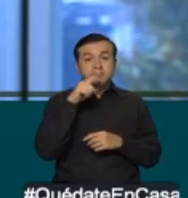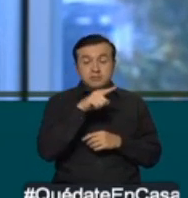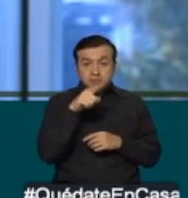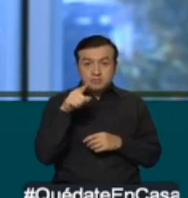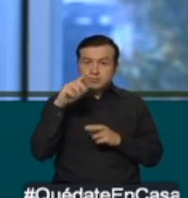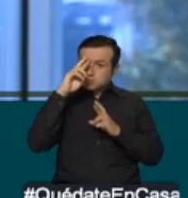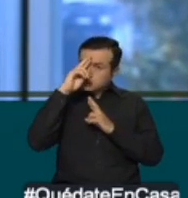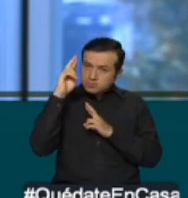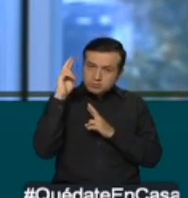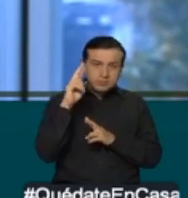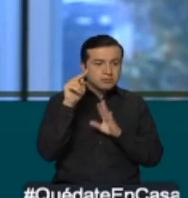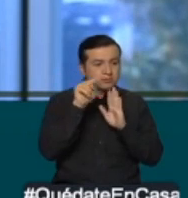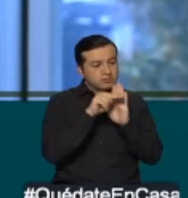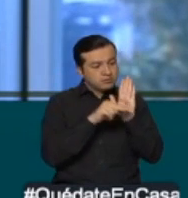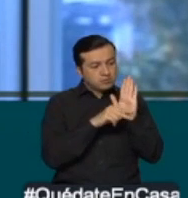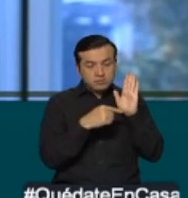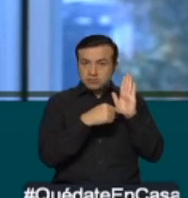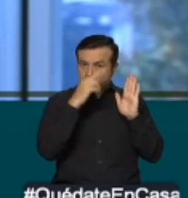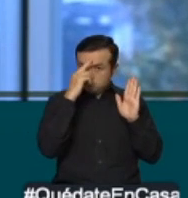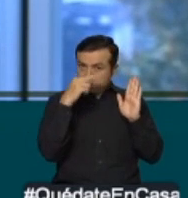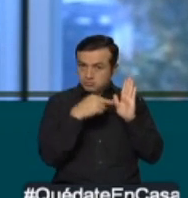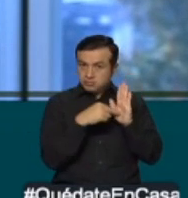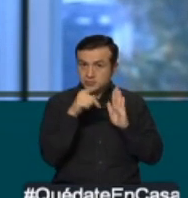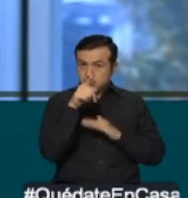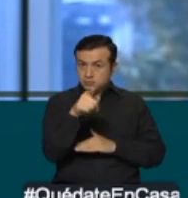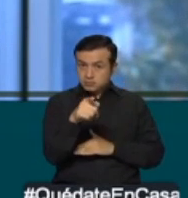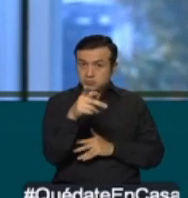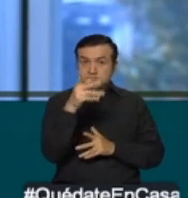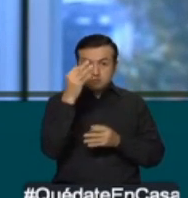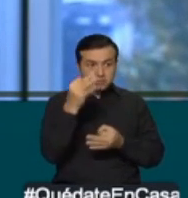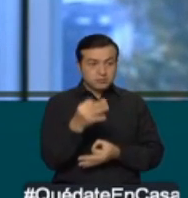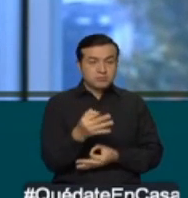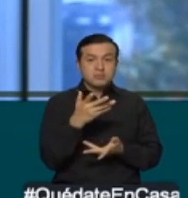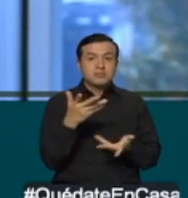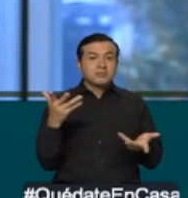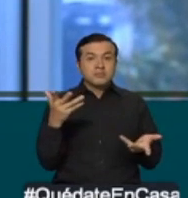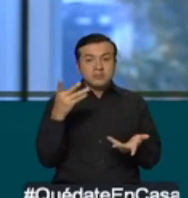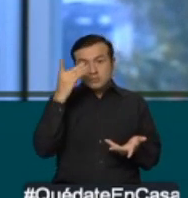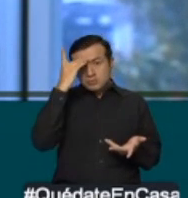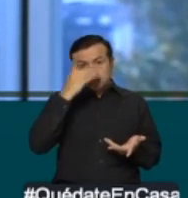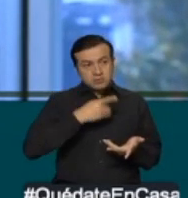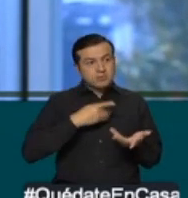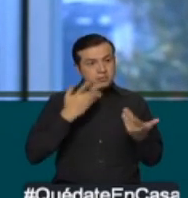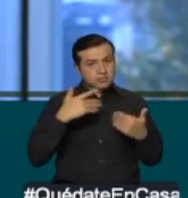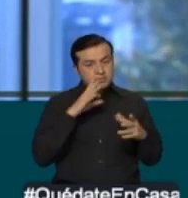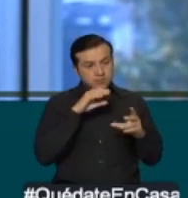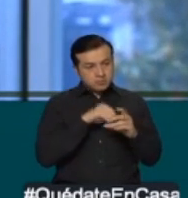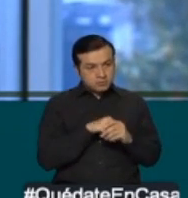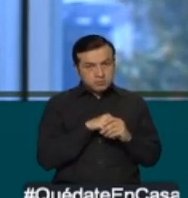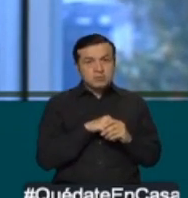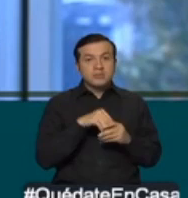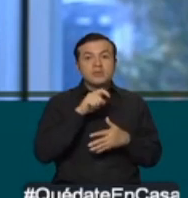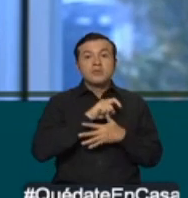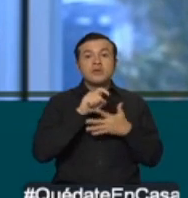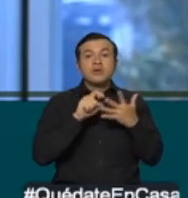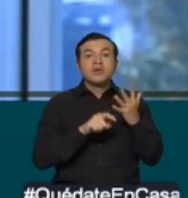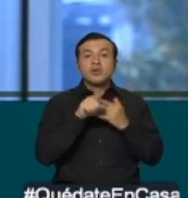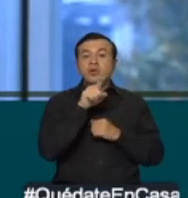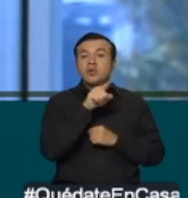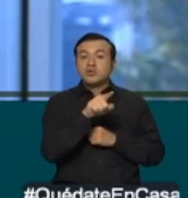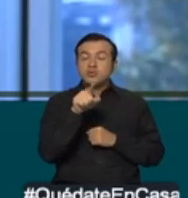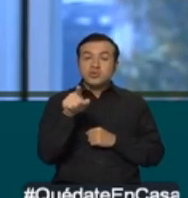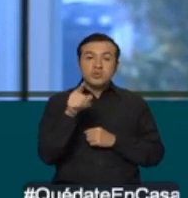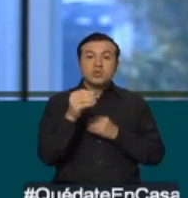respete la norma necesitamos que usted cumpla con las medidas establecidas necesitamos que usted